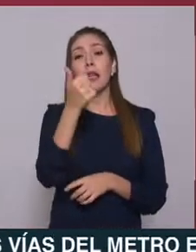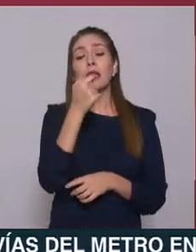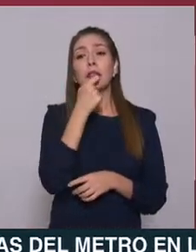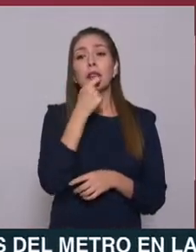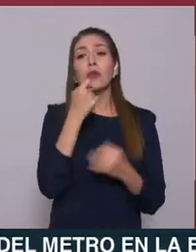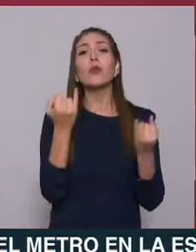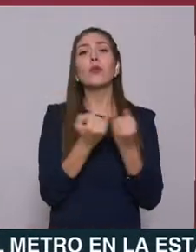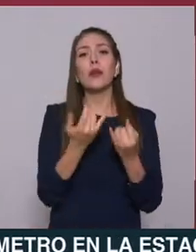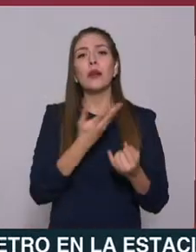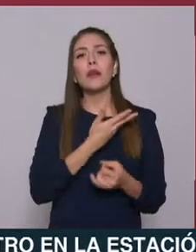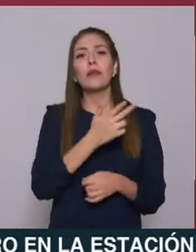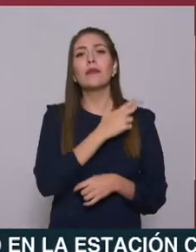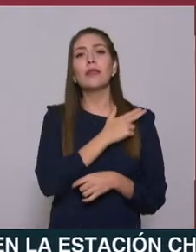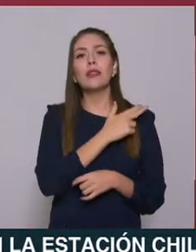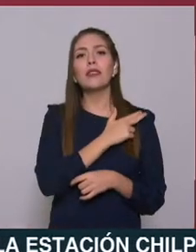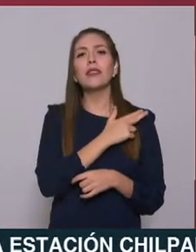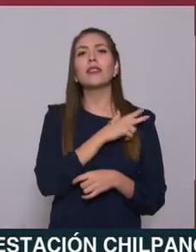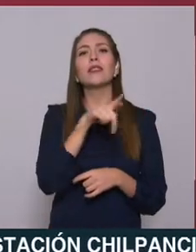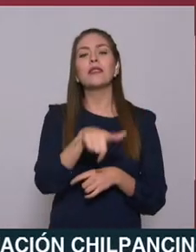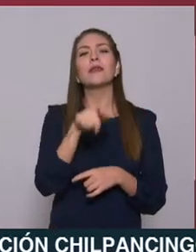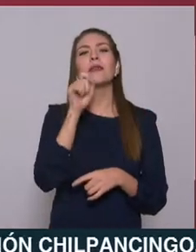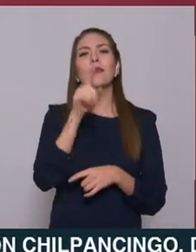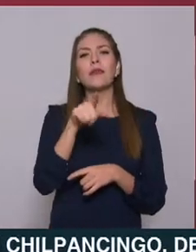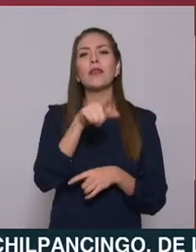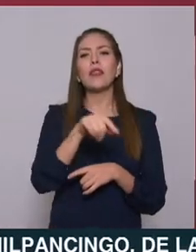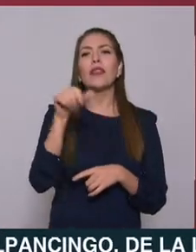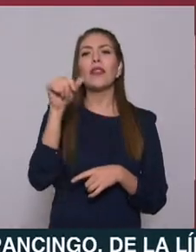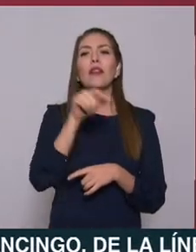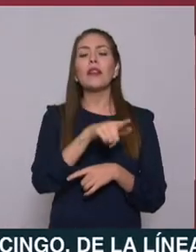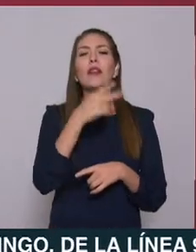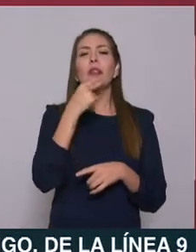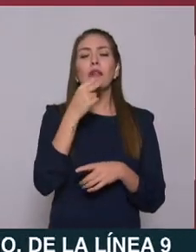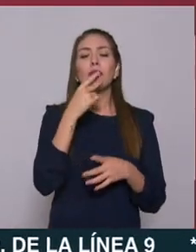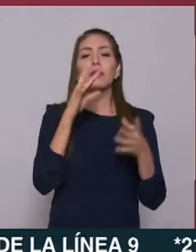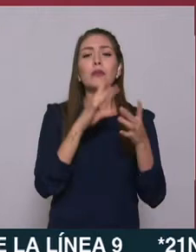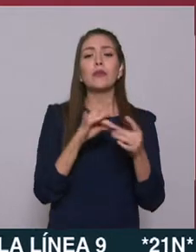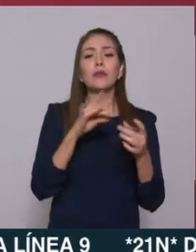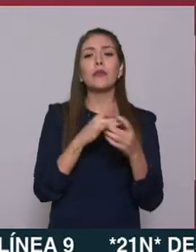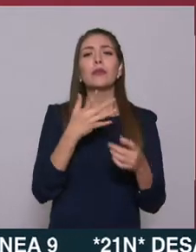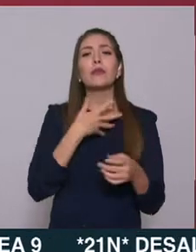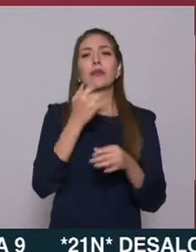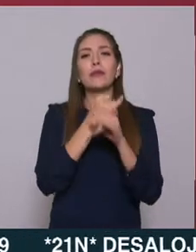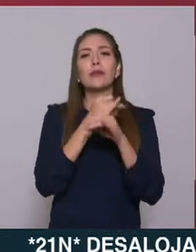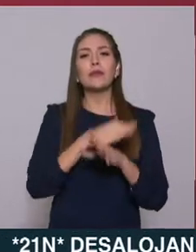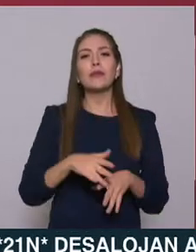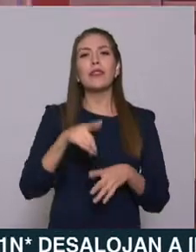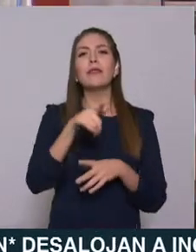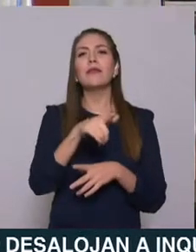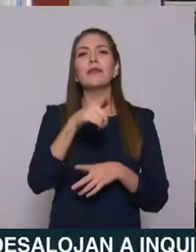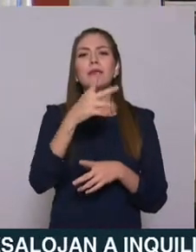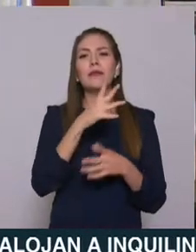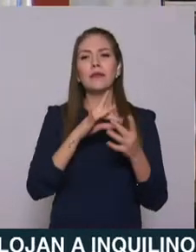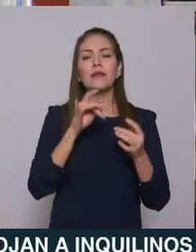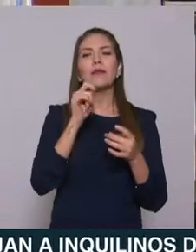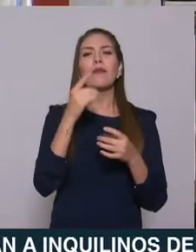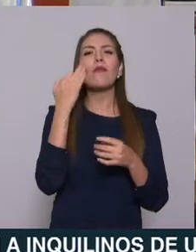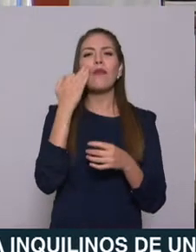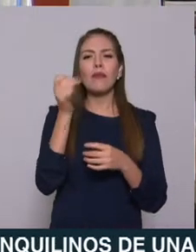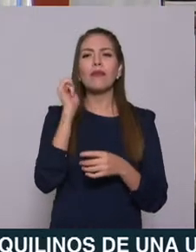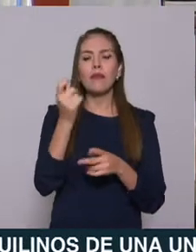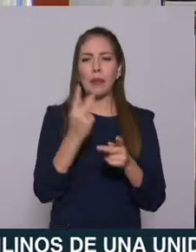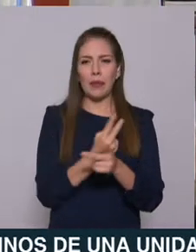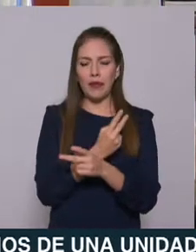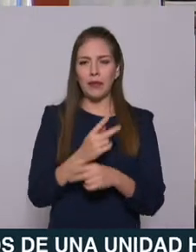Durante la conferencia matutina de este martes, el funcionario presentó un informe cronológico de los hechos. La